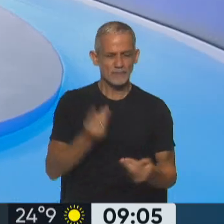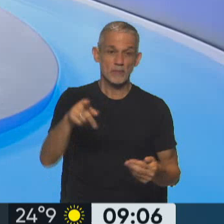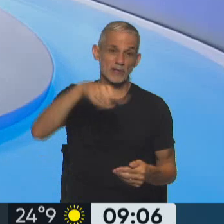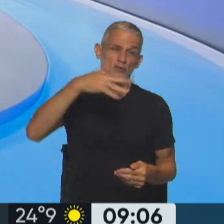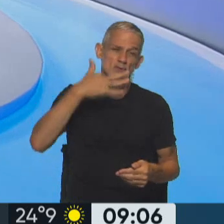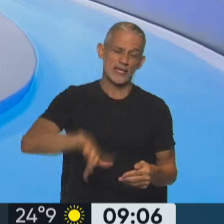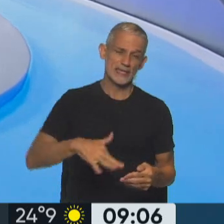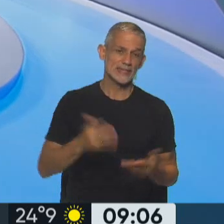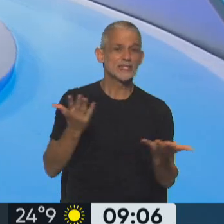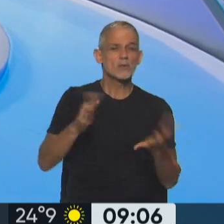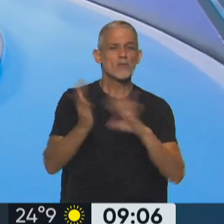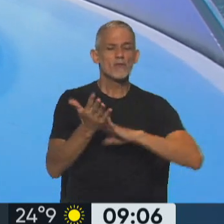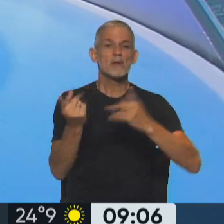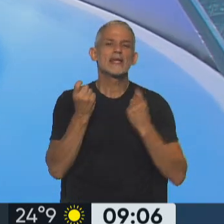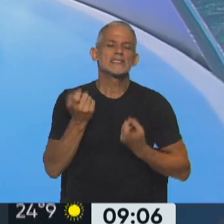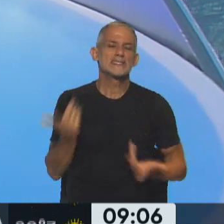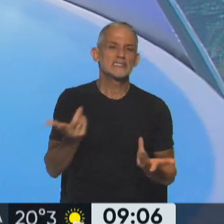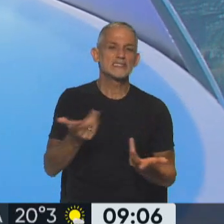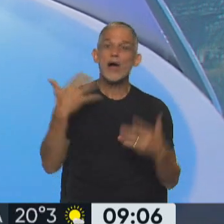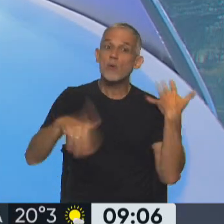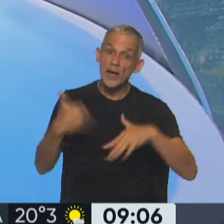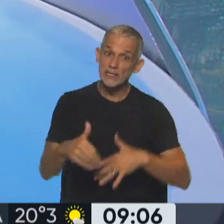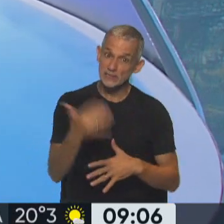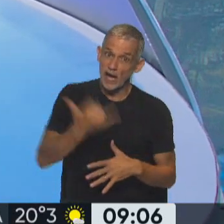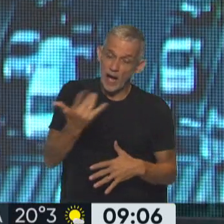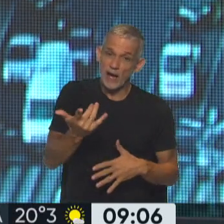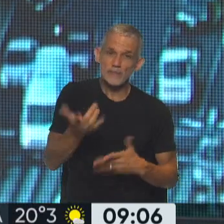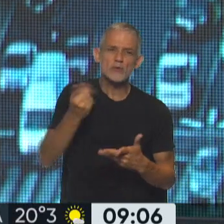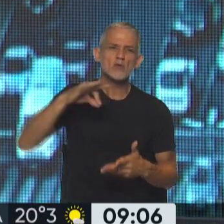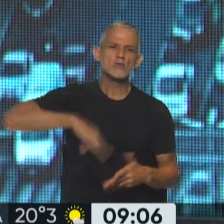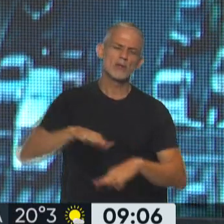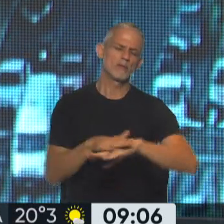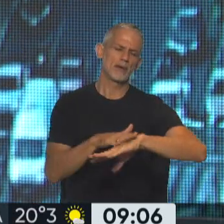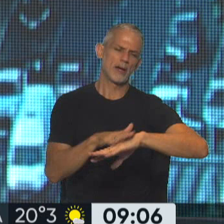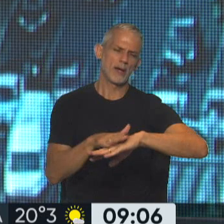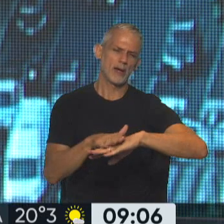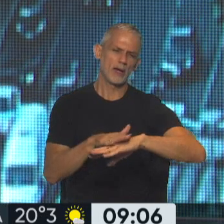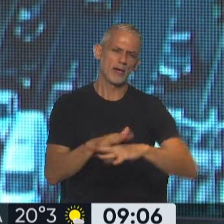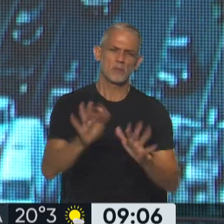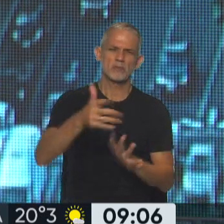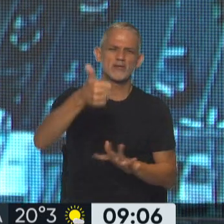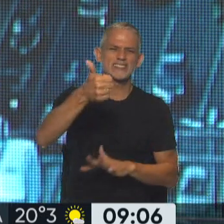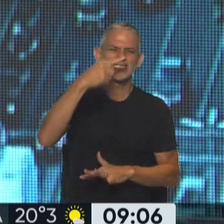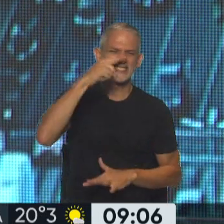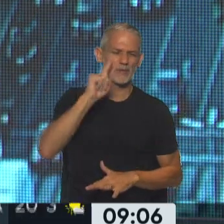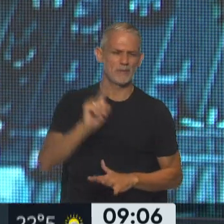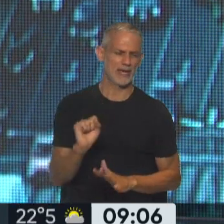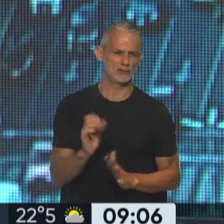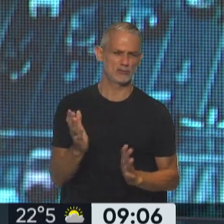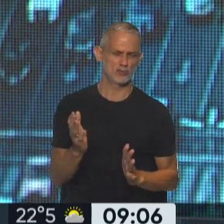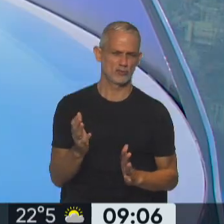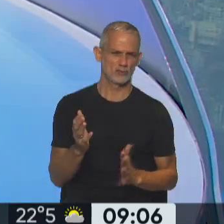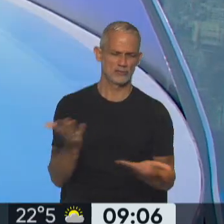entienda realmente de la necesidad, de la urgencia, y hablamos de un salario mínimo vital y móvil que está en 67.000 pesos, o